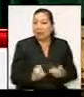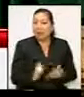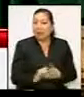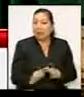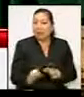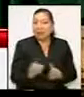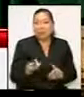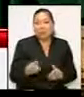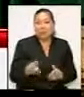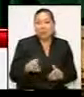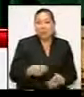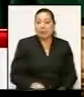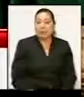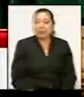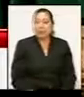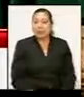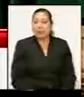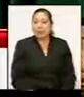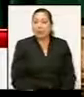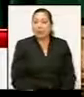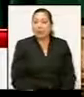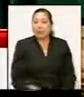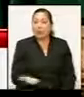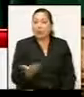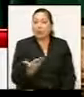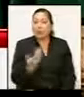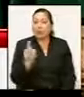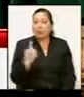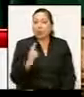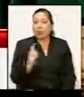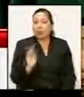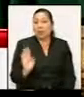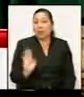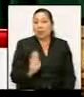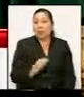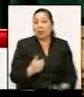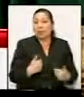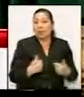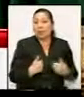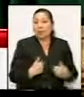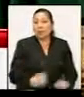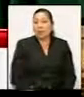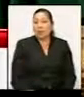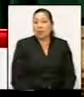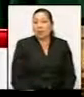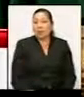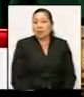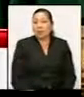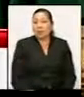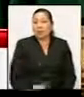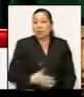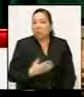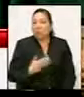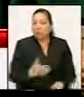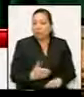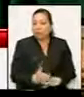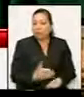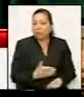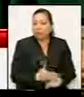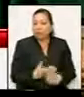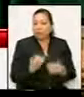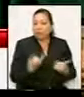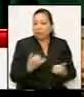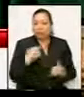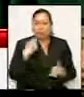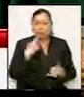logren incrementar lo que reciben por cada animal. Esto también se podría desarrollar aquí